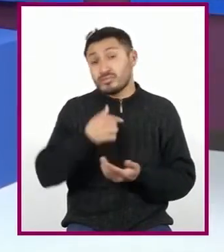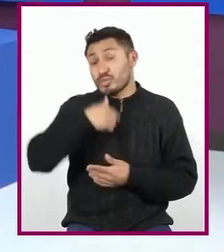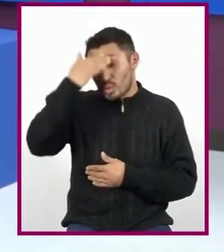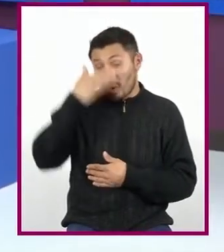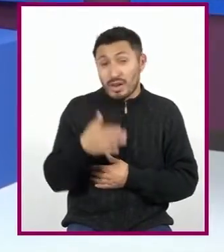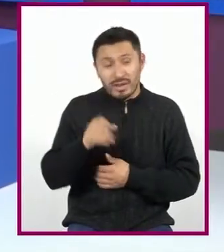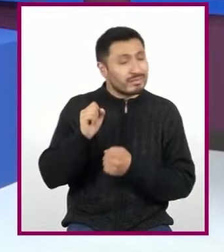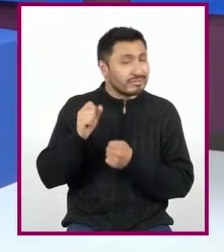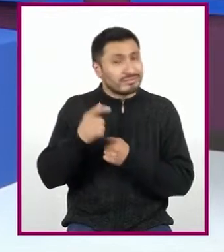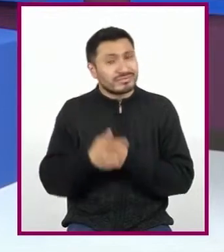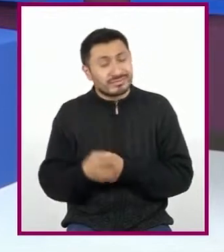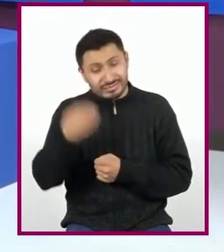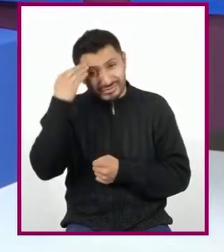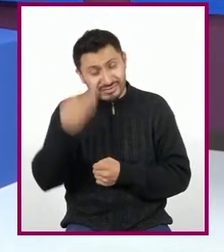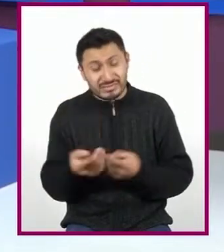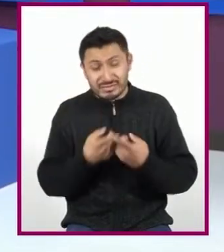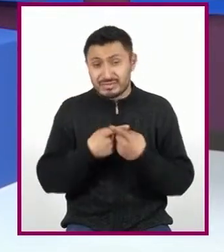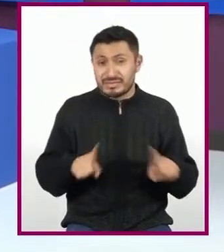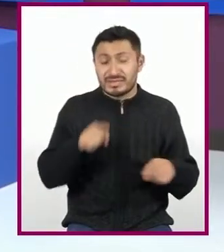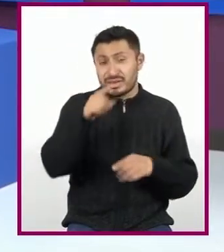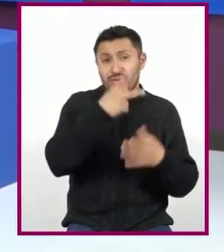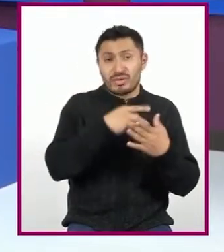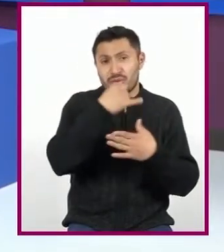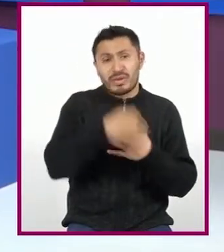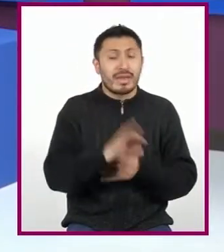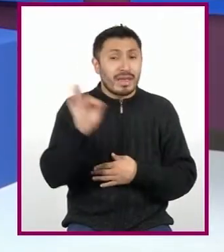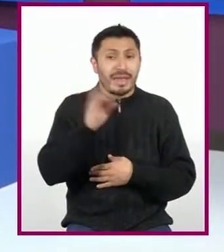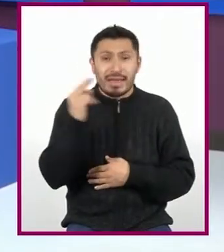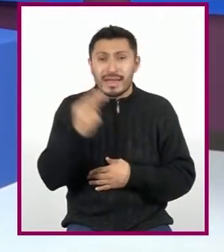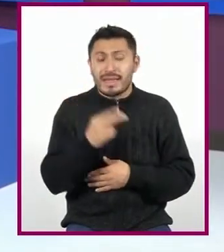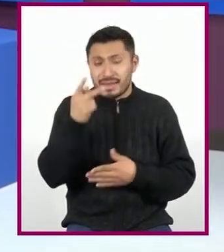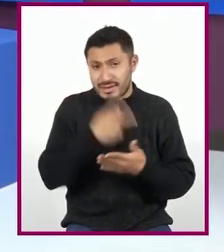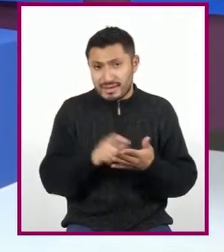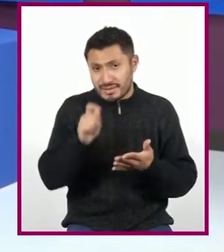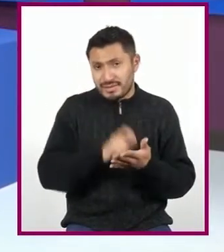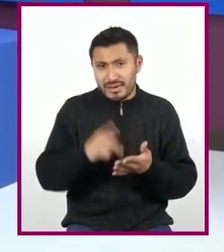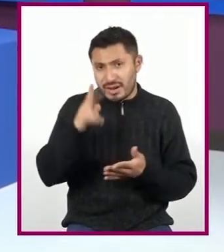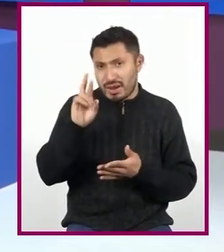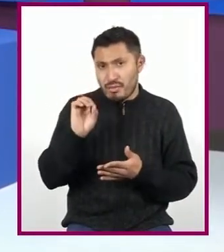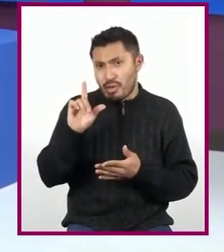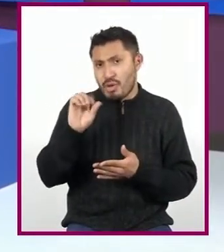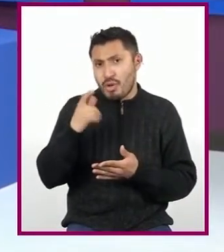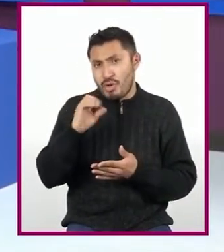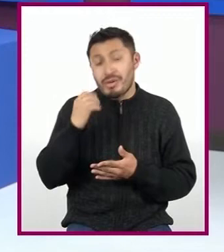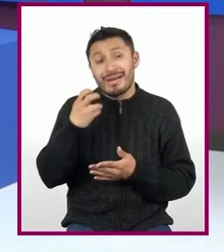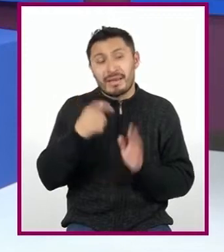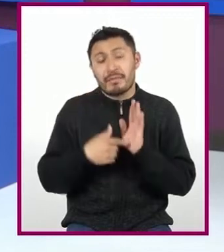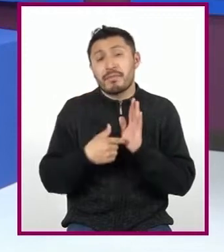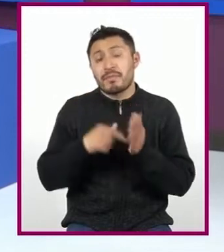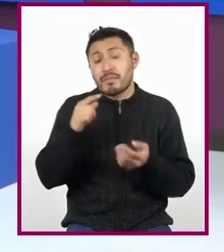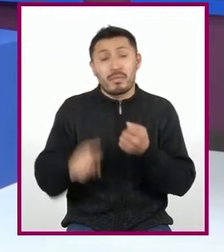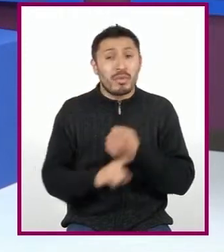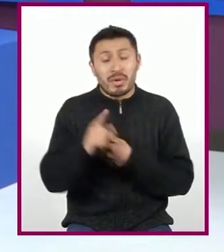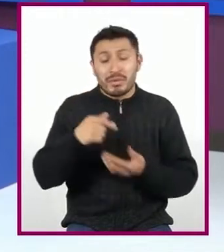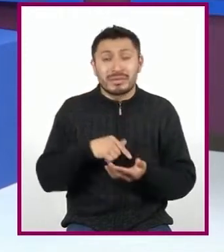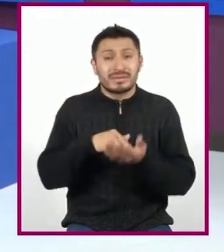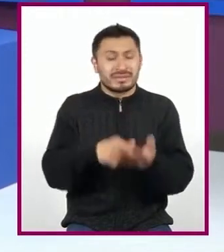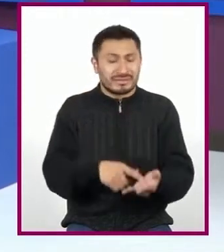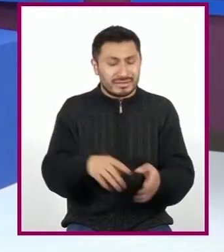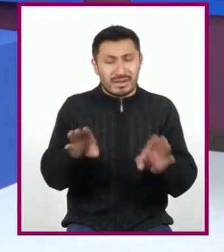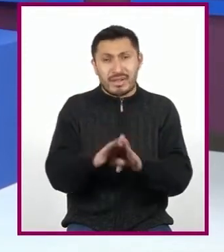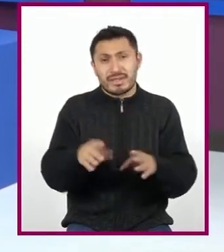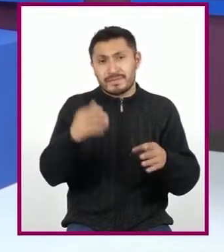texto y una función persuasiva o argumentativa, destinada a captar al lector y retenerlo.